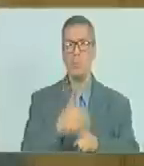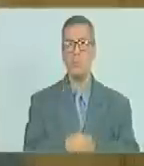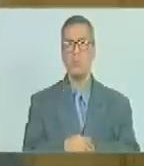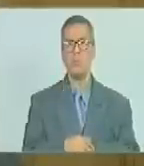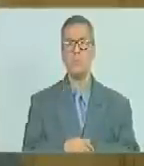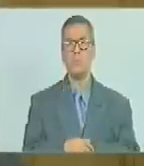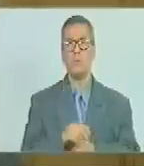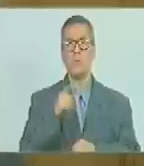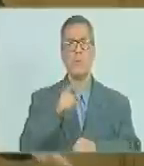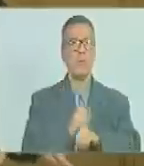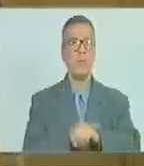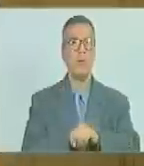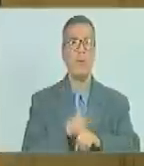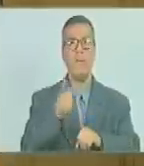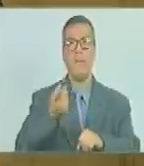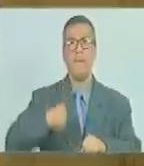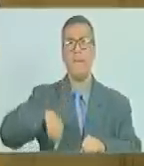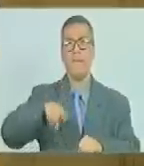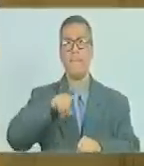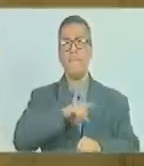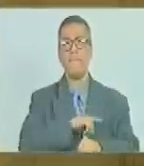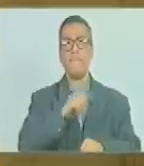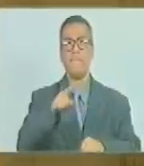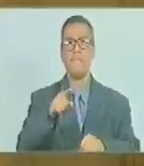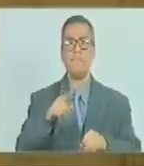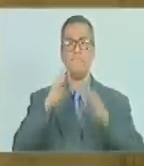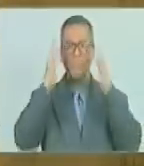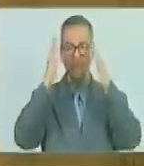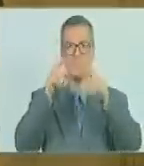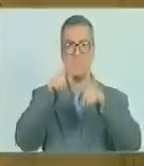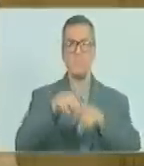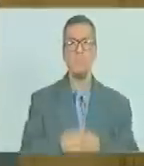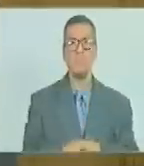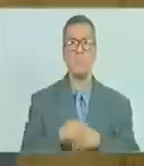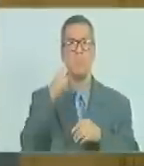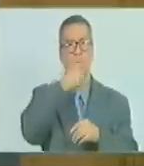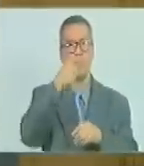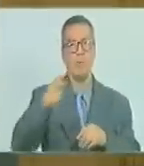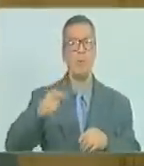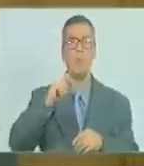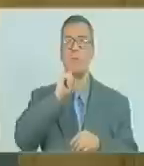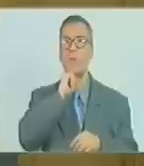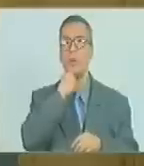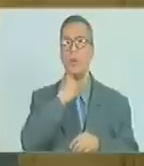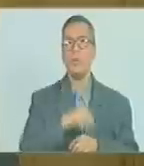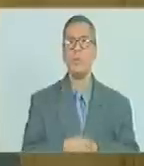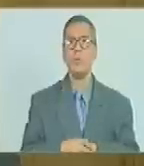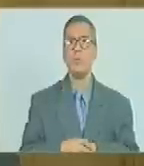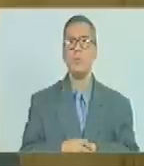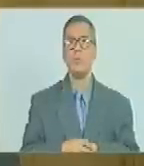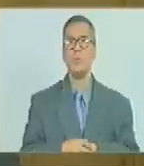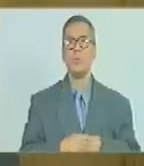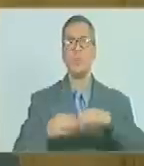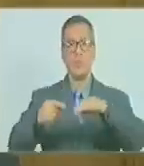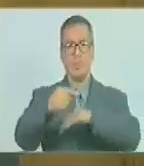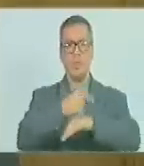este momento, nosotros le transmitimos al pueblo ruso, al gobierno de la